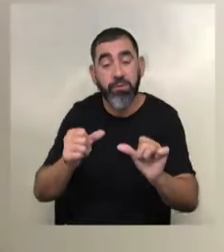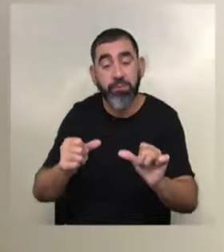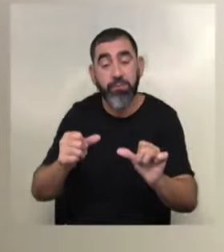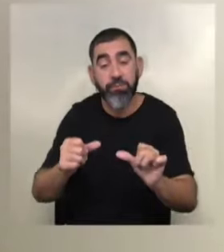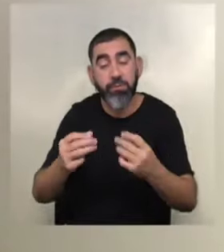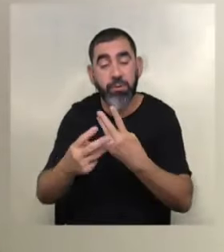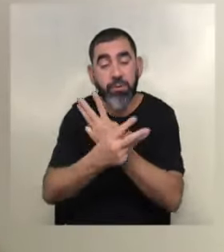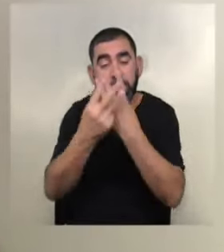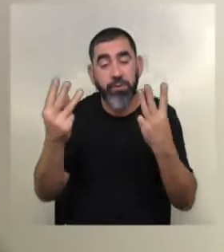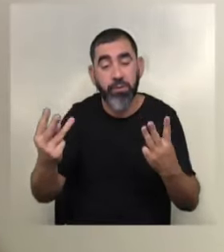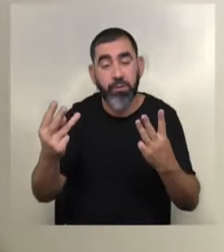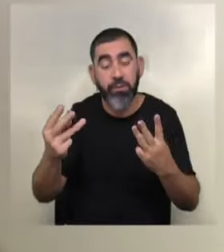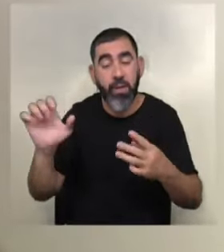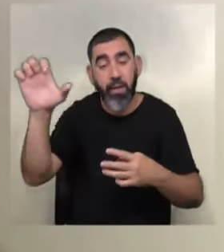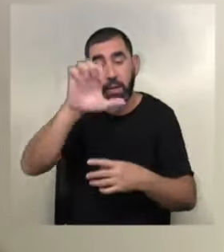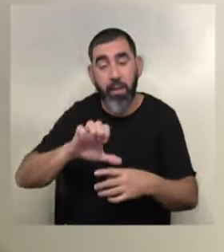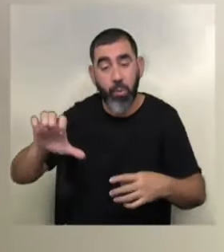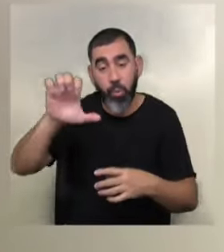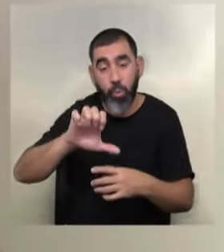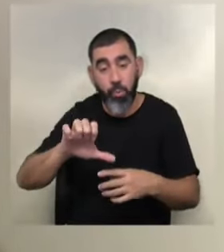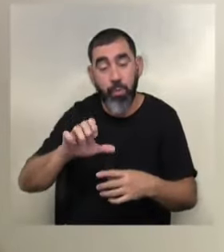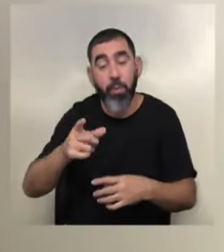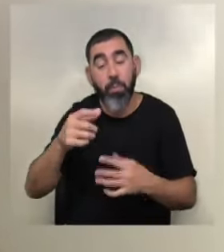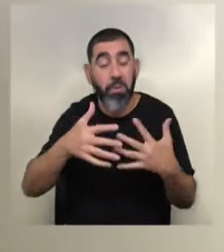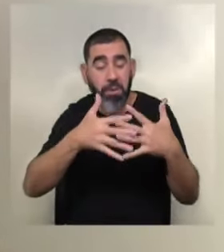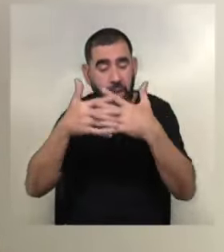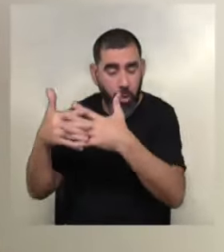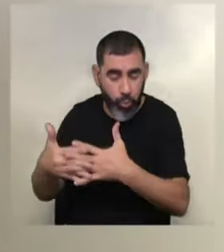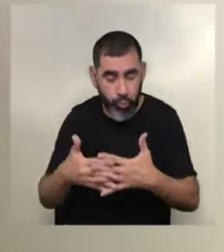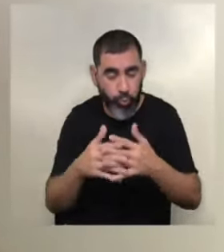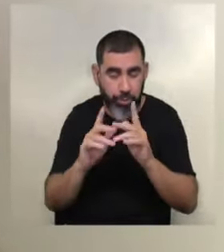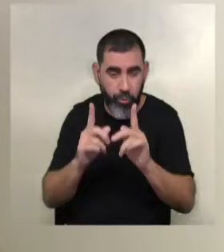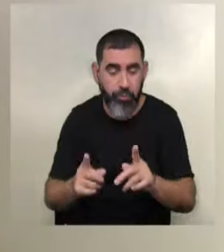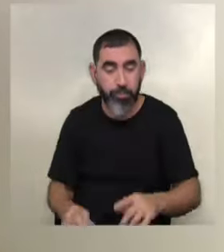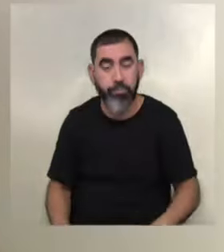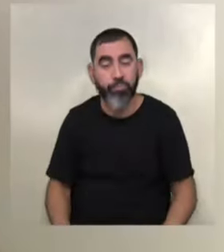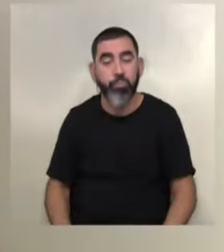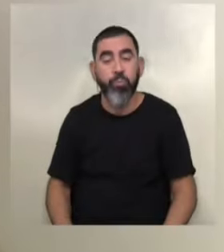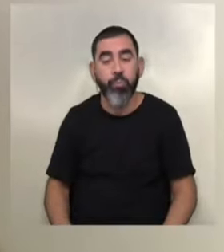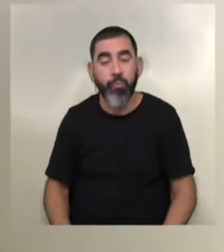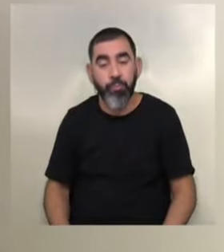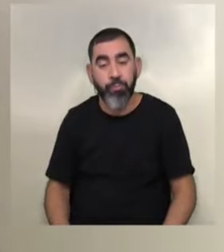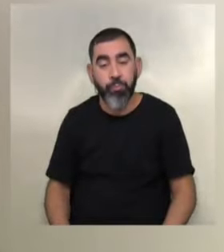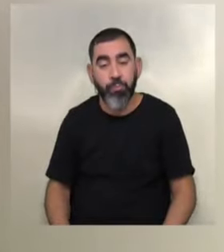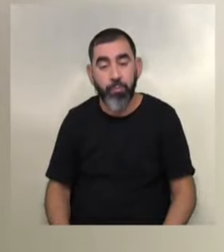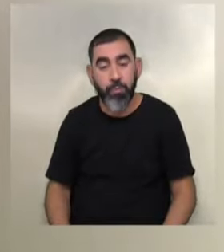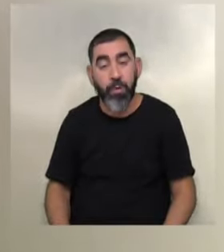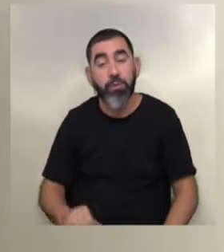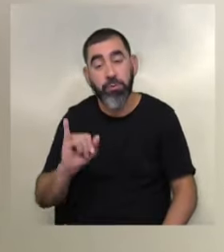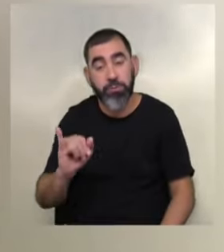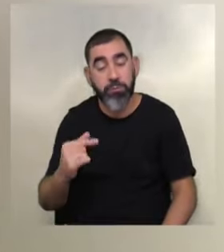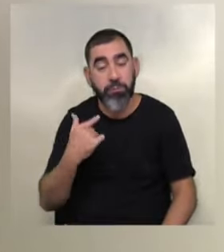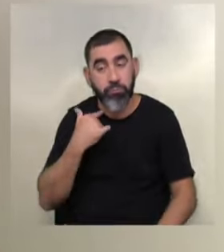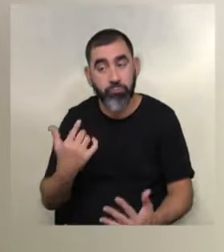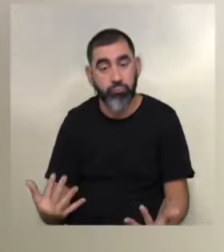realiza generalmente en Europa, pero en Estados Unidos, en donde sí las emisiones pasan